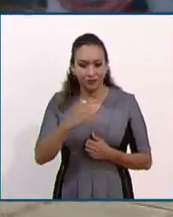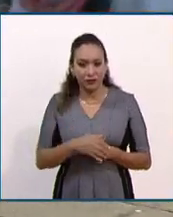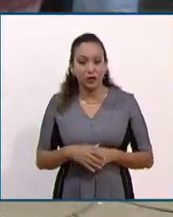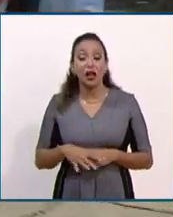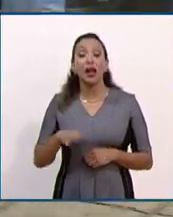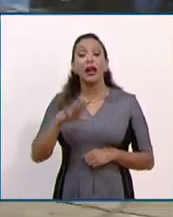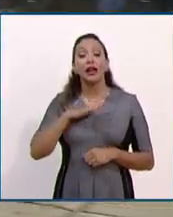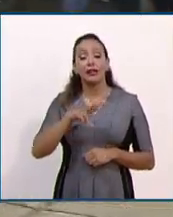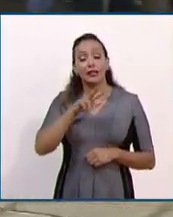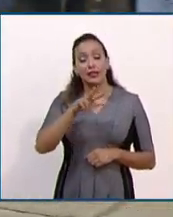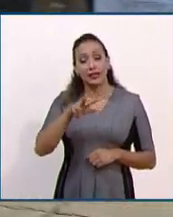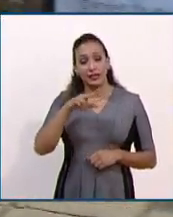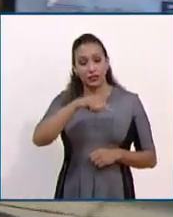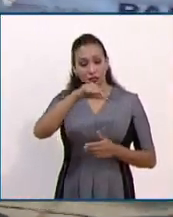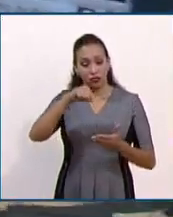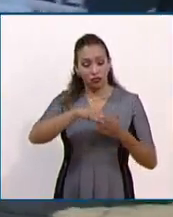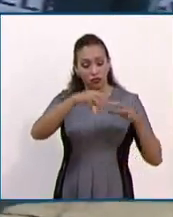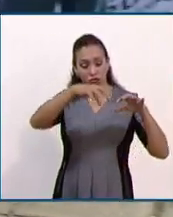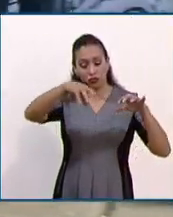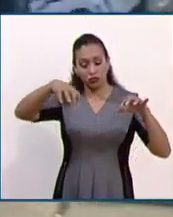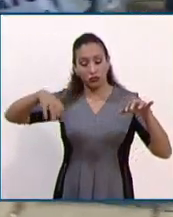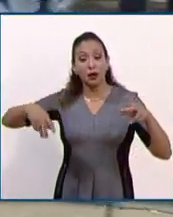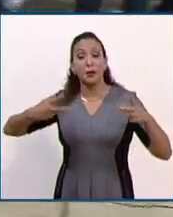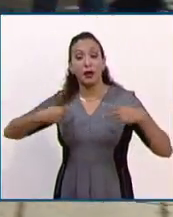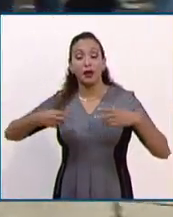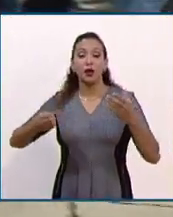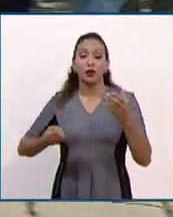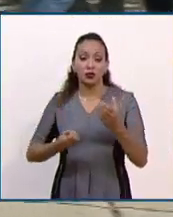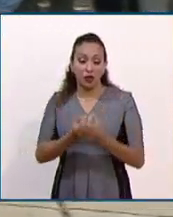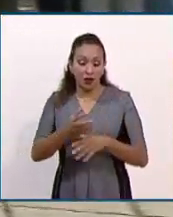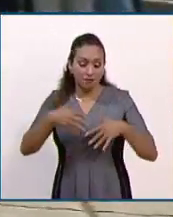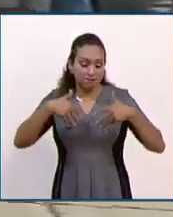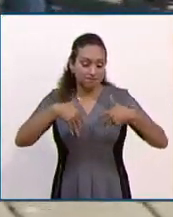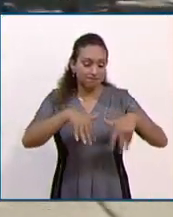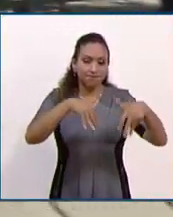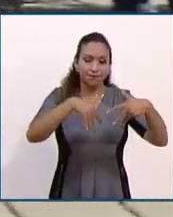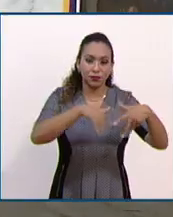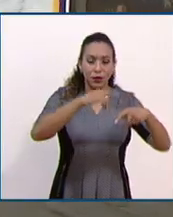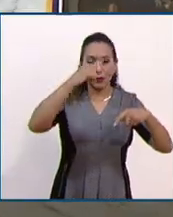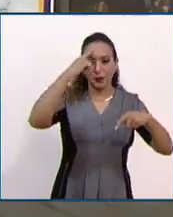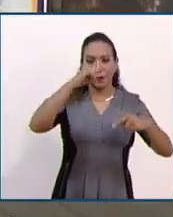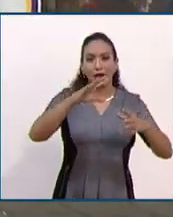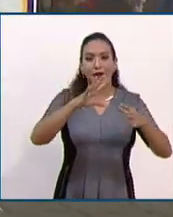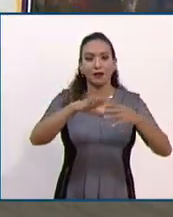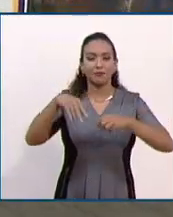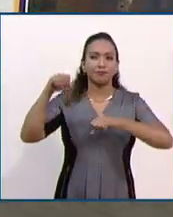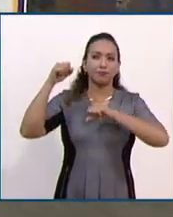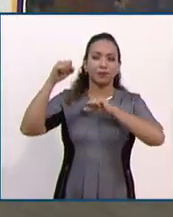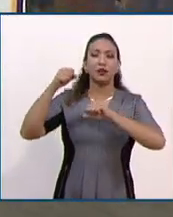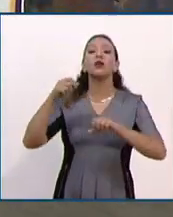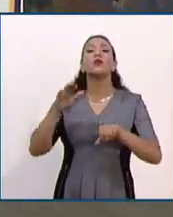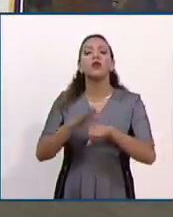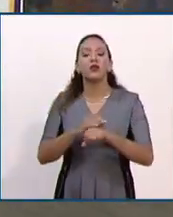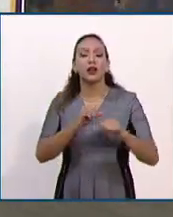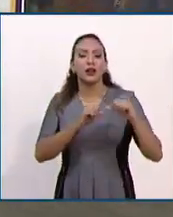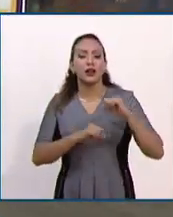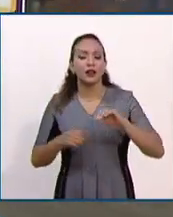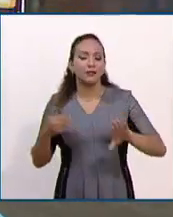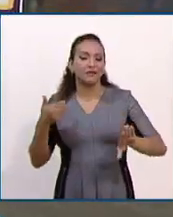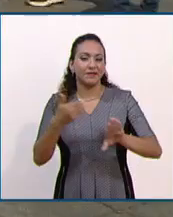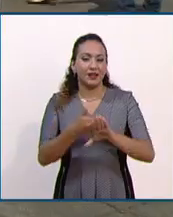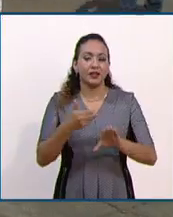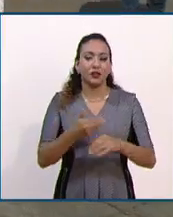18 entidades del país salieron nuevamente a las calles para expresar su inconformidad con los ataques del Poder Ejecutivo